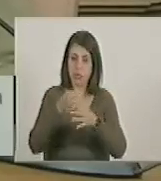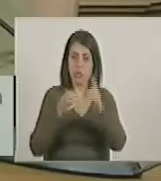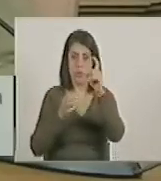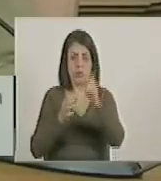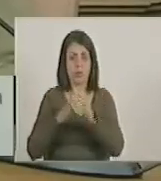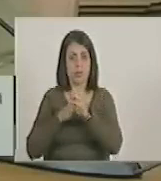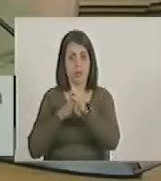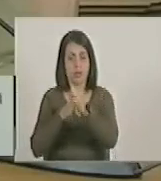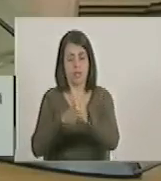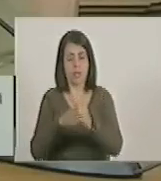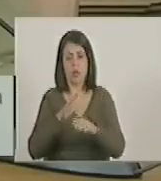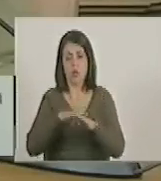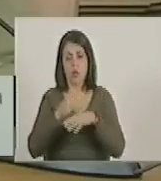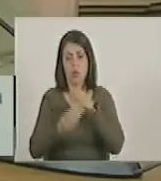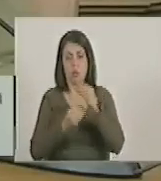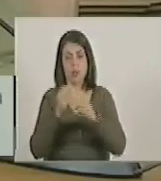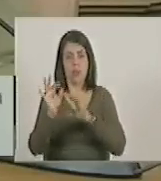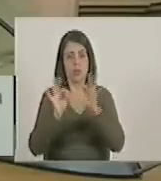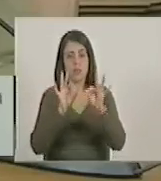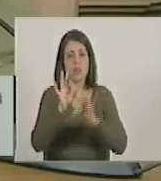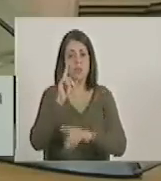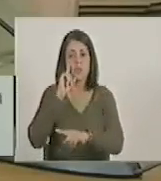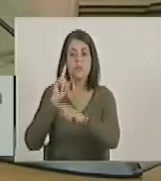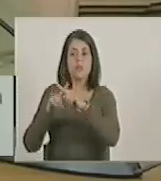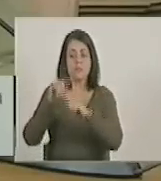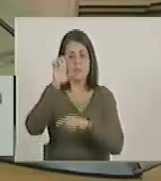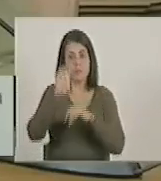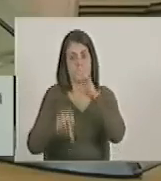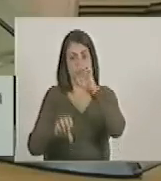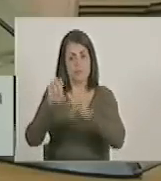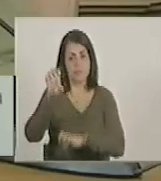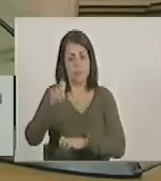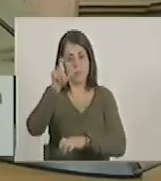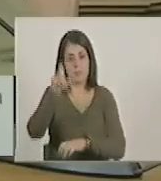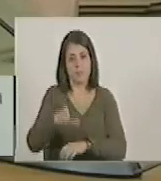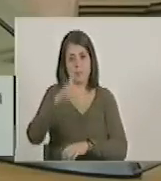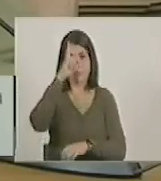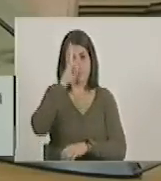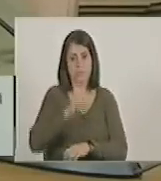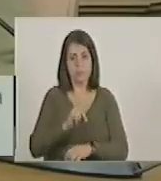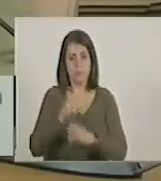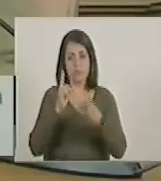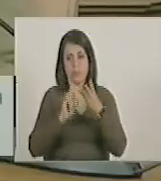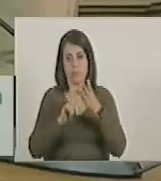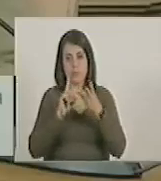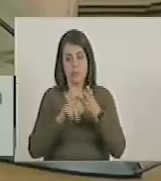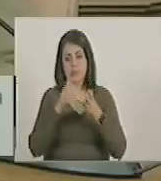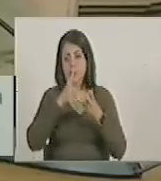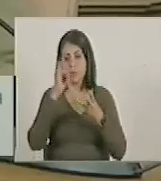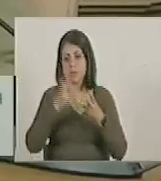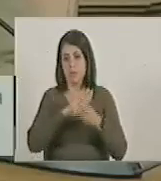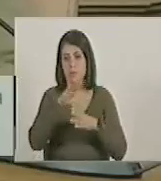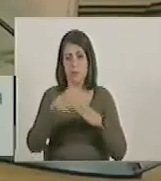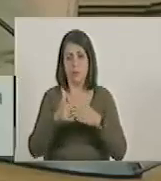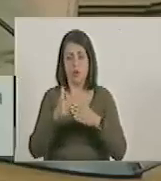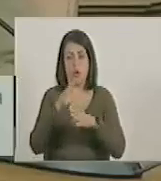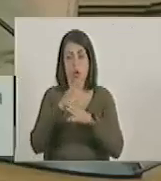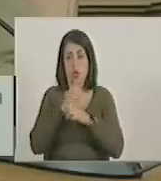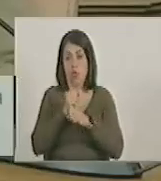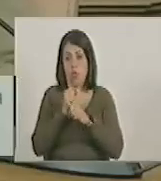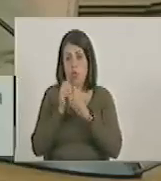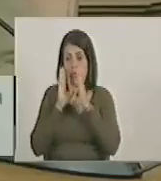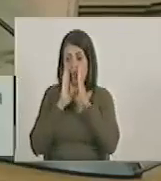orientaciones sobre las opciones diagnósticas de la persona con discapacidad. 3, garantizar la